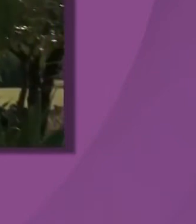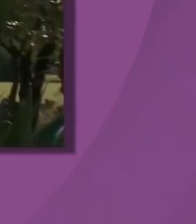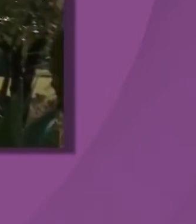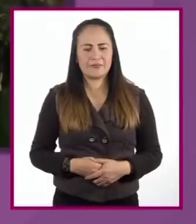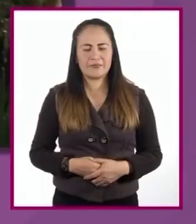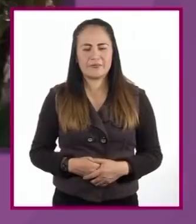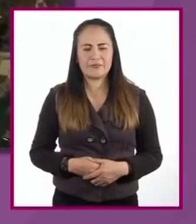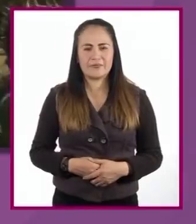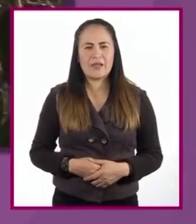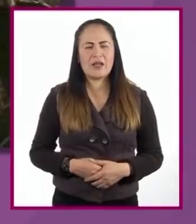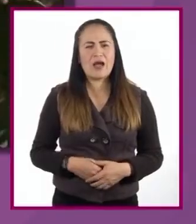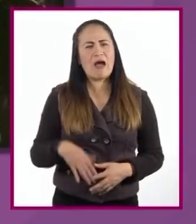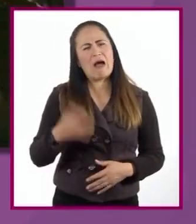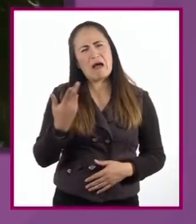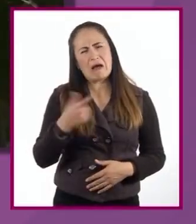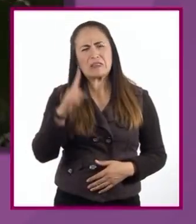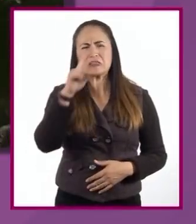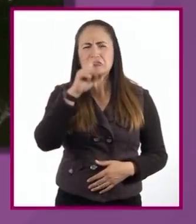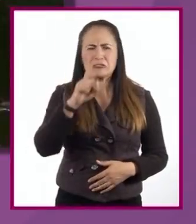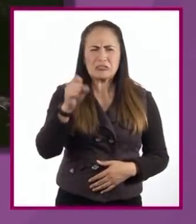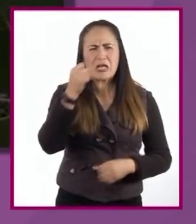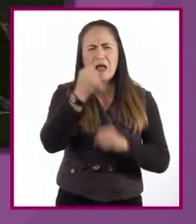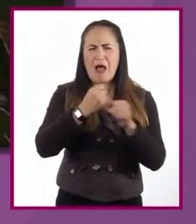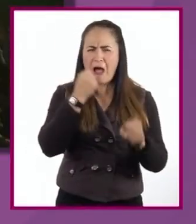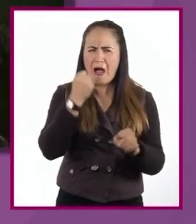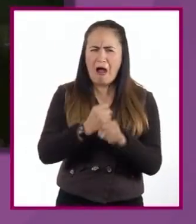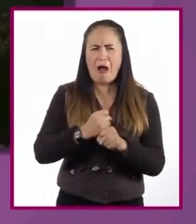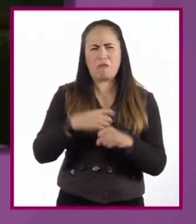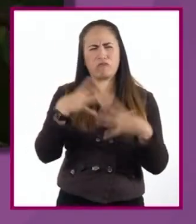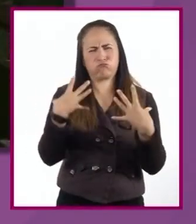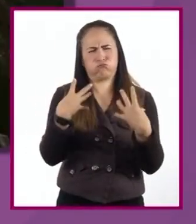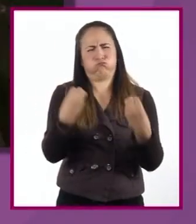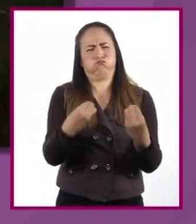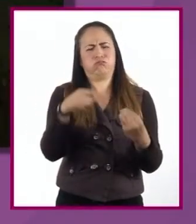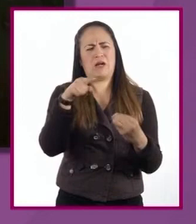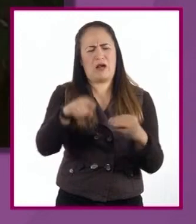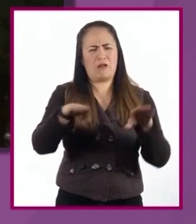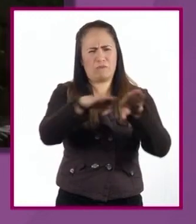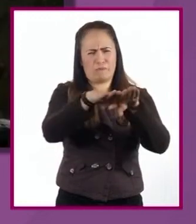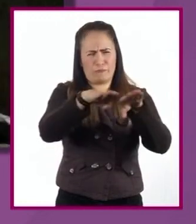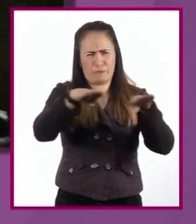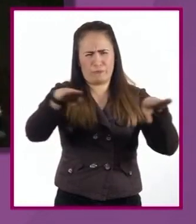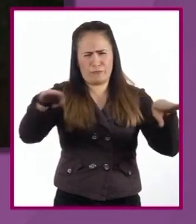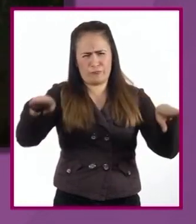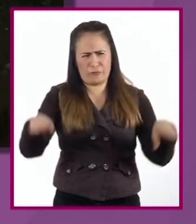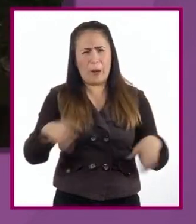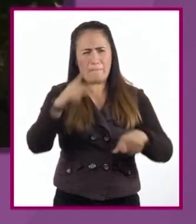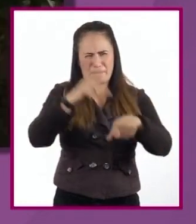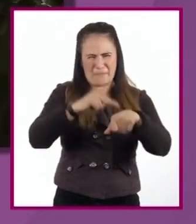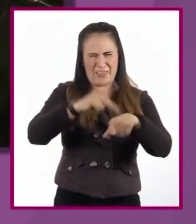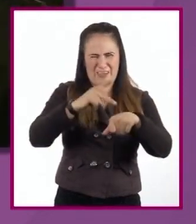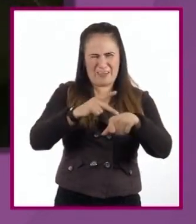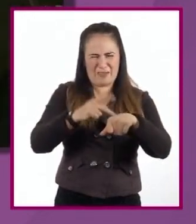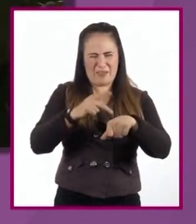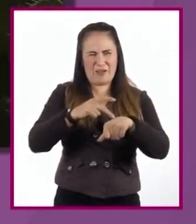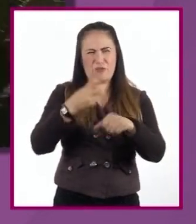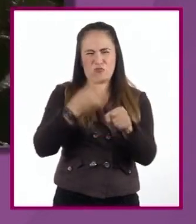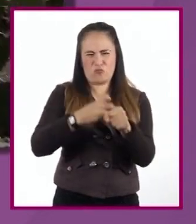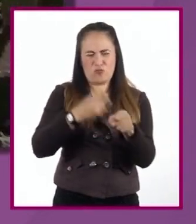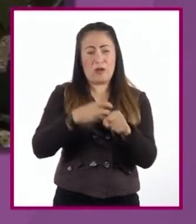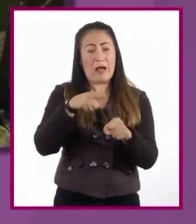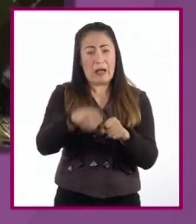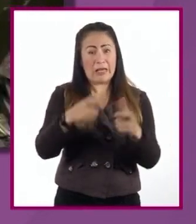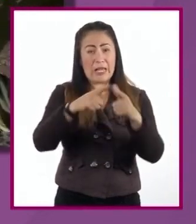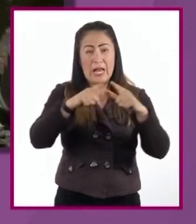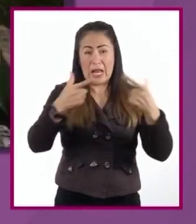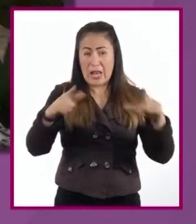Parece imposible que hace unos cientos de años, bajo la enorme capa de asfalto que cubre a la ciudad, existiera el extenso lago que vio nacer a